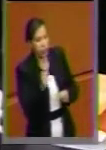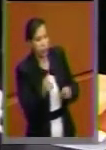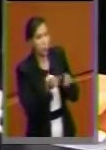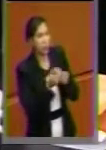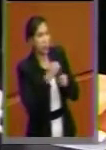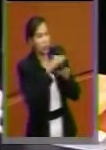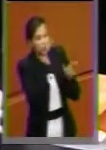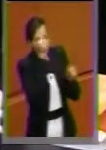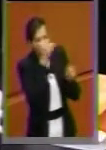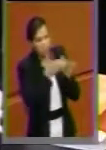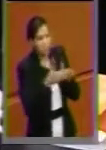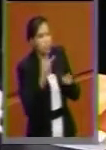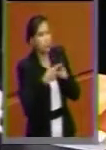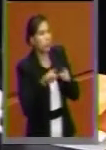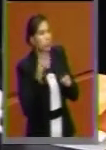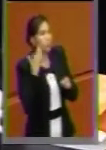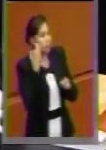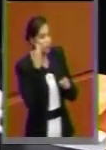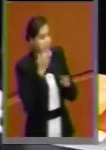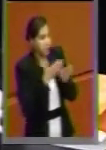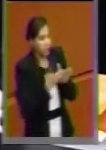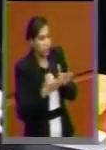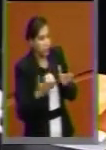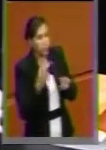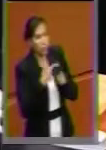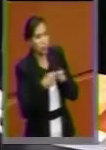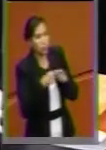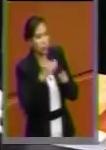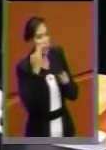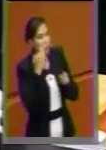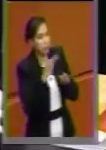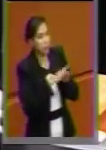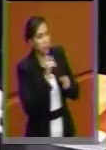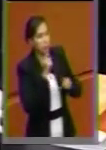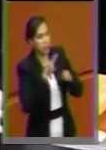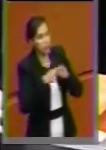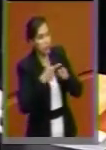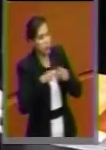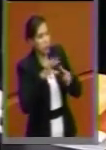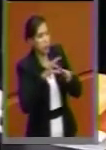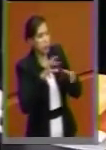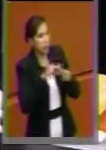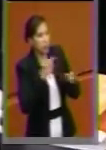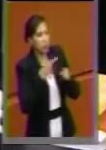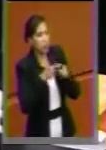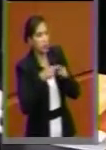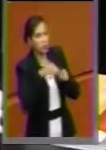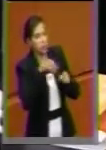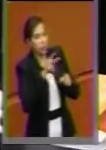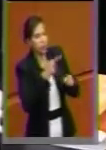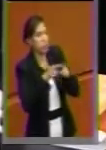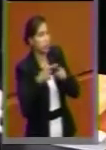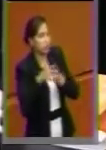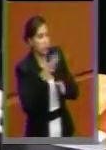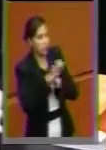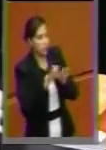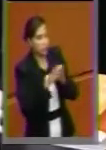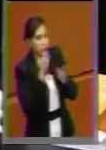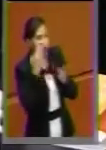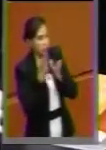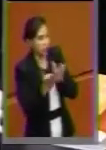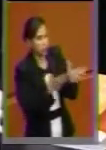acuerdo llevaba a las audiencias el proyecto el proyectista de sentencia incluso el mismo autor determinó ya lo